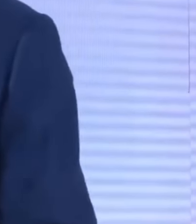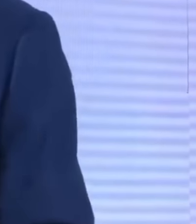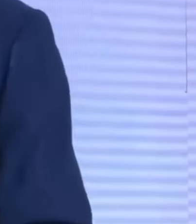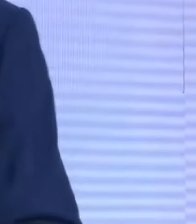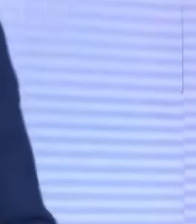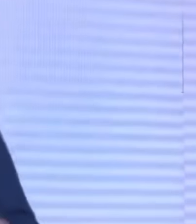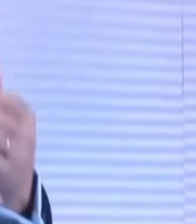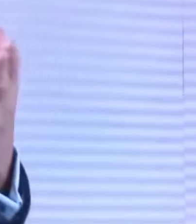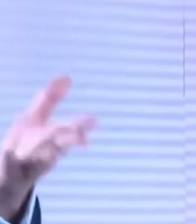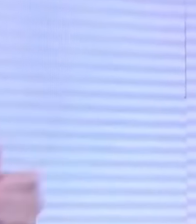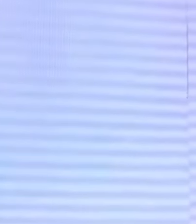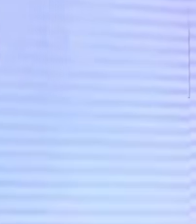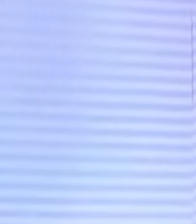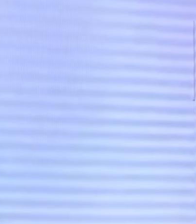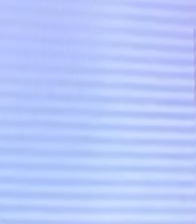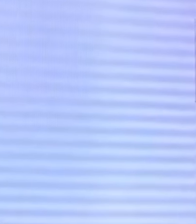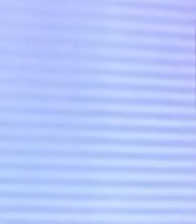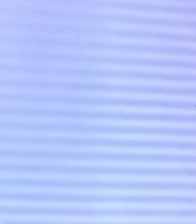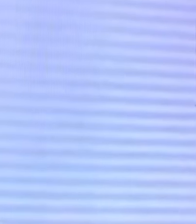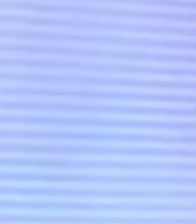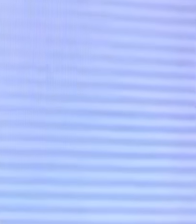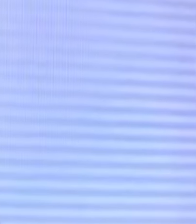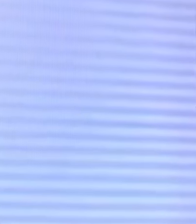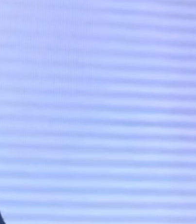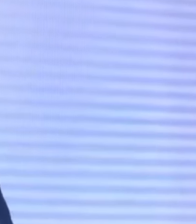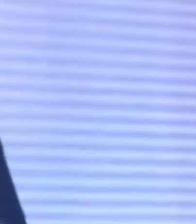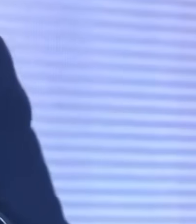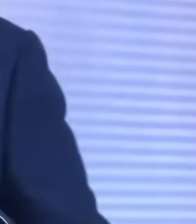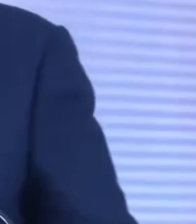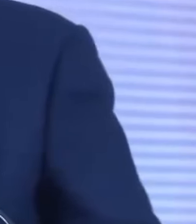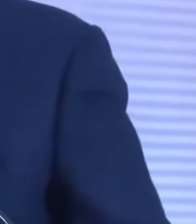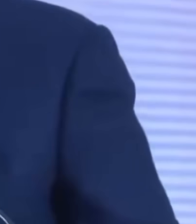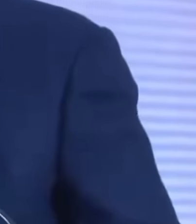medios afiliados solo aumenta la tensión de lo que está por revelarse.